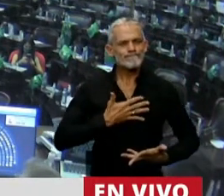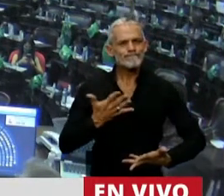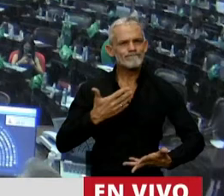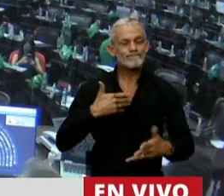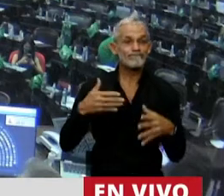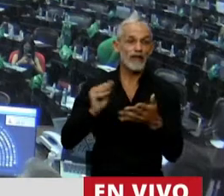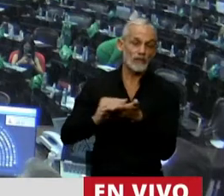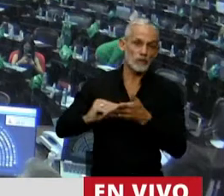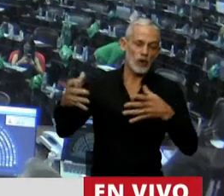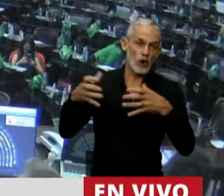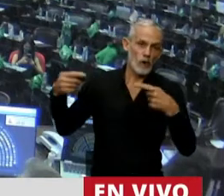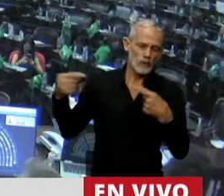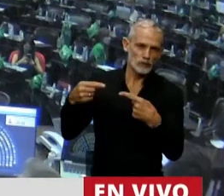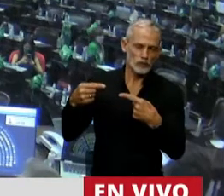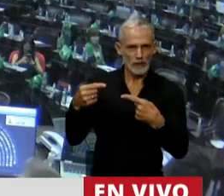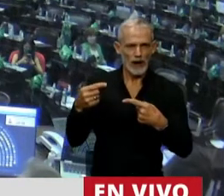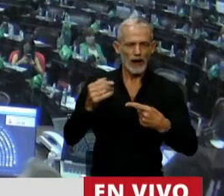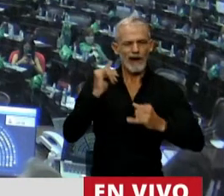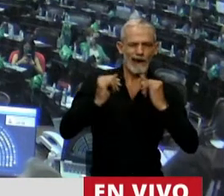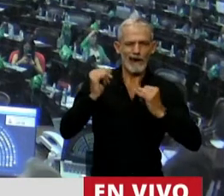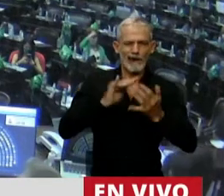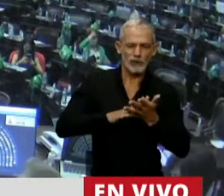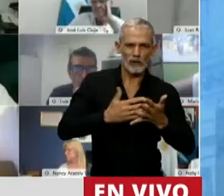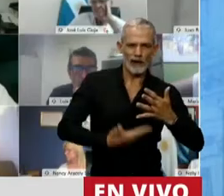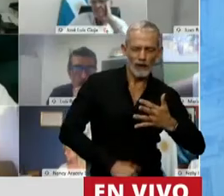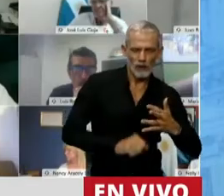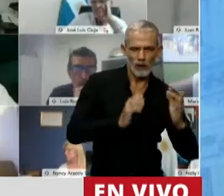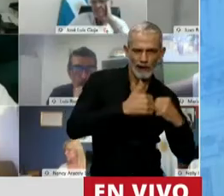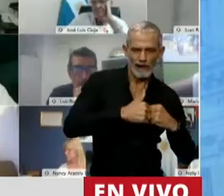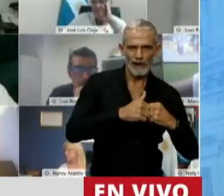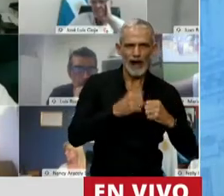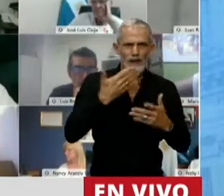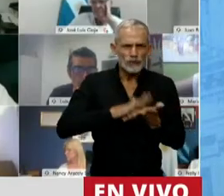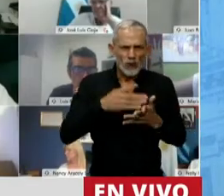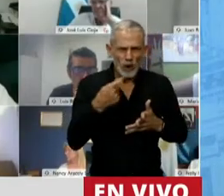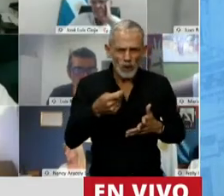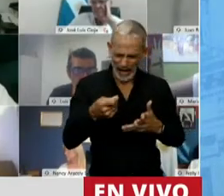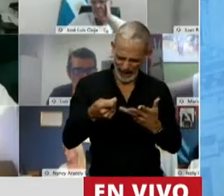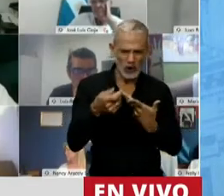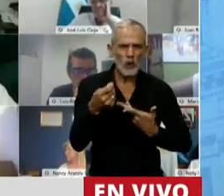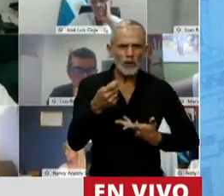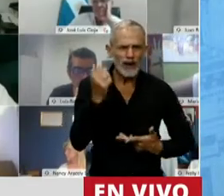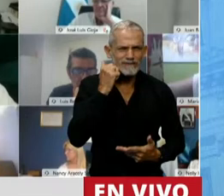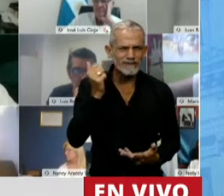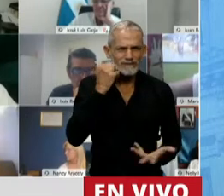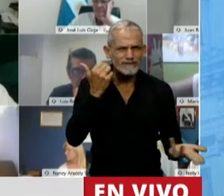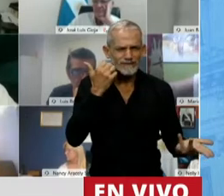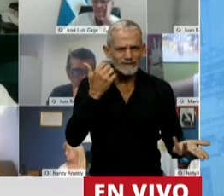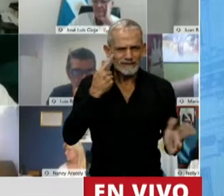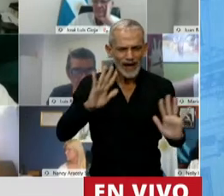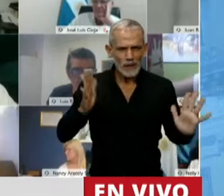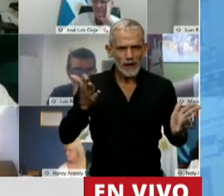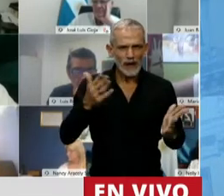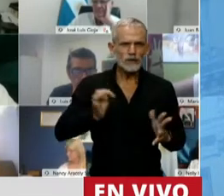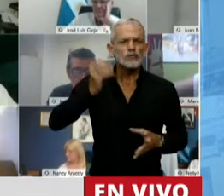la oposición, para justificar la clandestinidad del aborto, se escondan hablando de los jubilados, con una caradurez increíble. Y se olvida